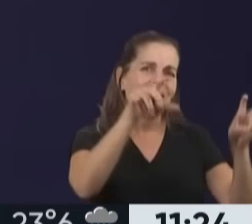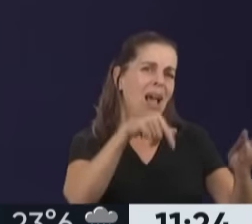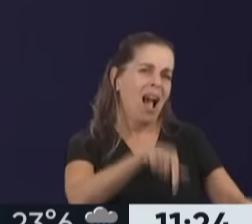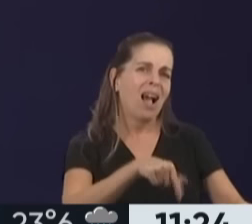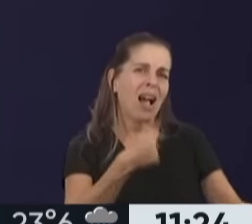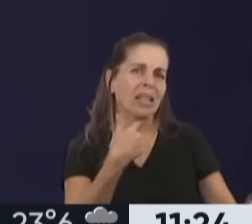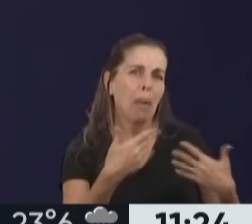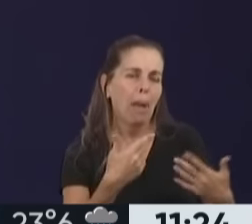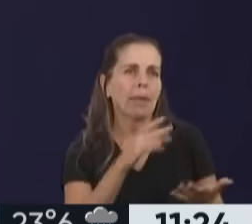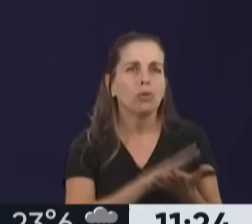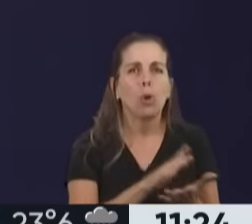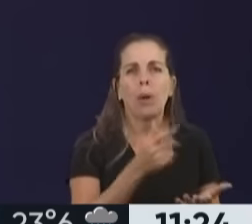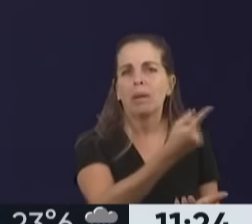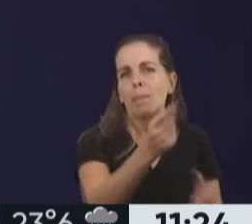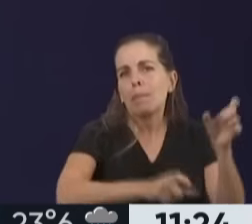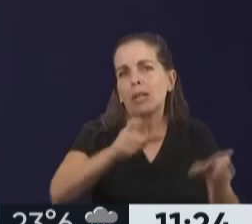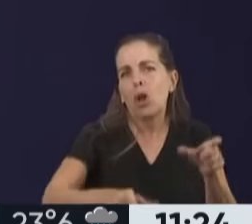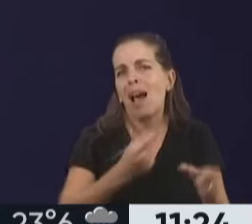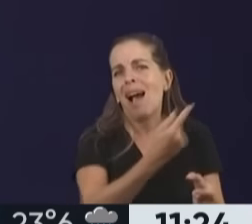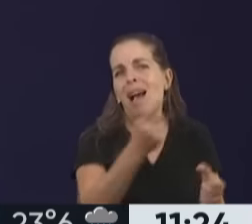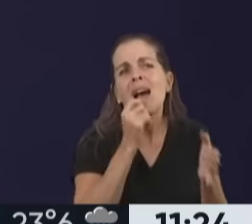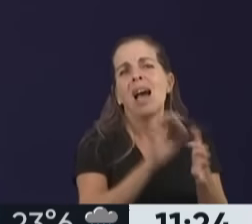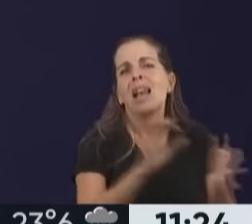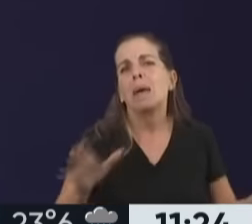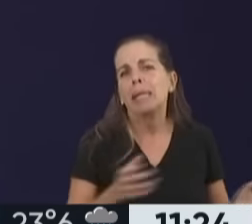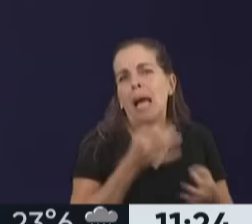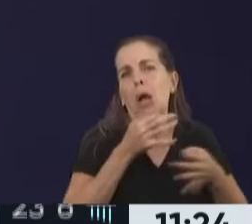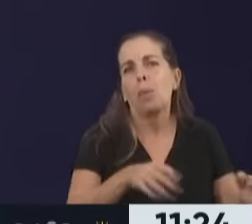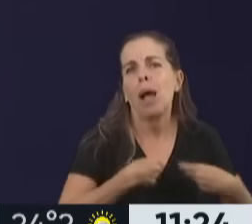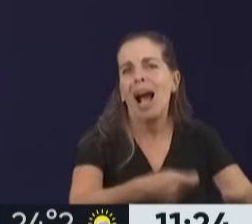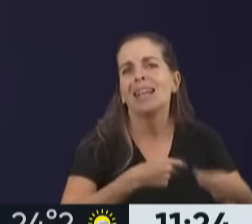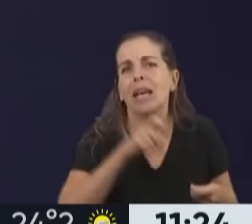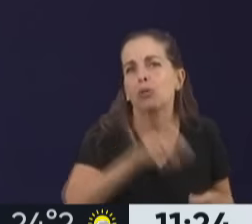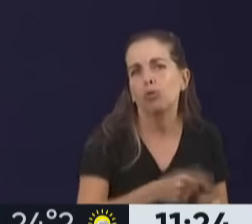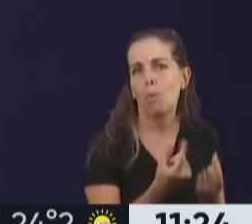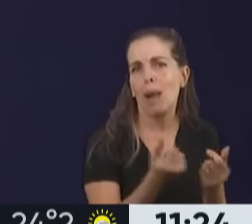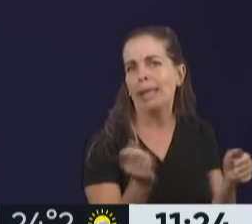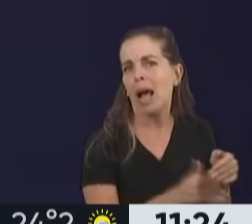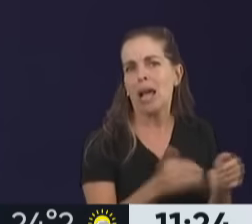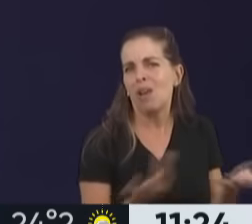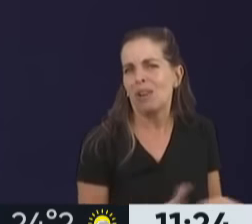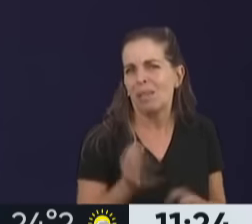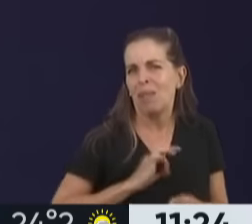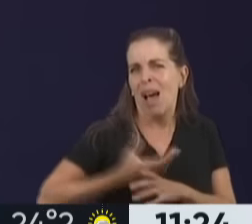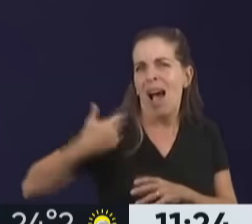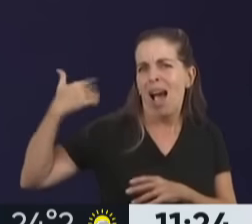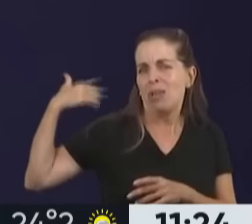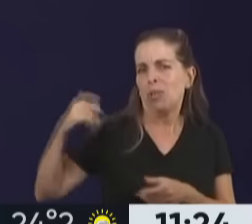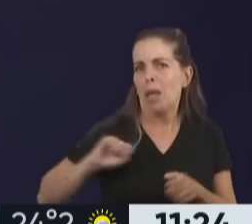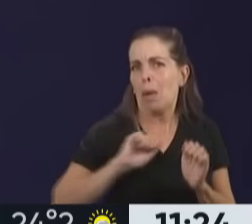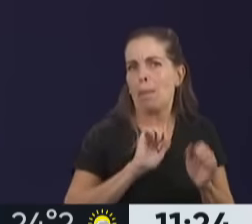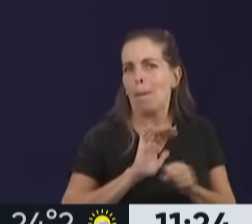es la libertad de la gente en una sociedad que ha s ha sido oprimida y castigada por la política que le ha robado absolutamente